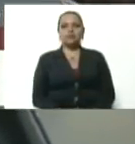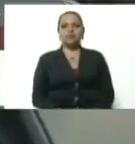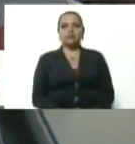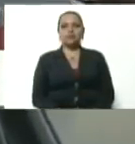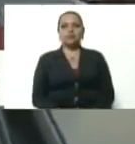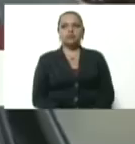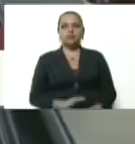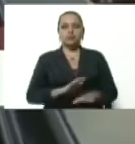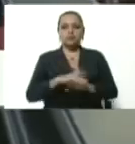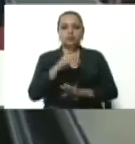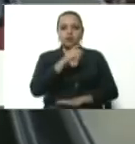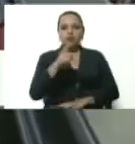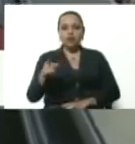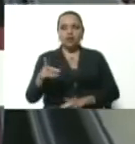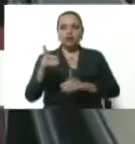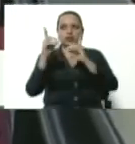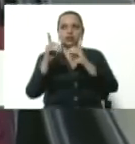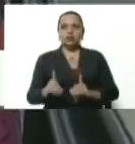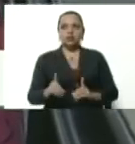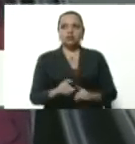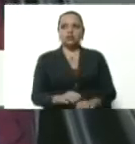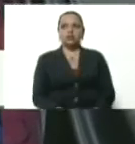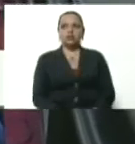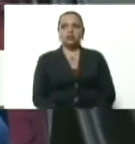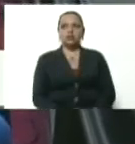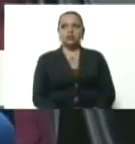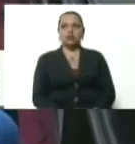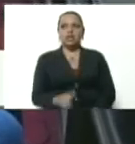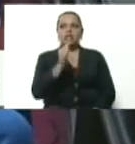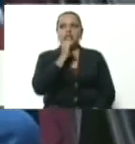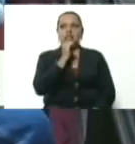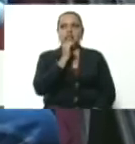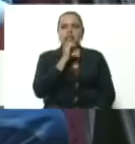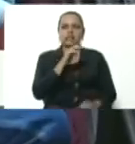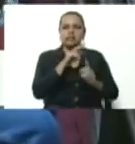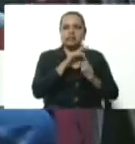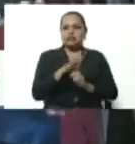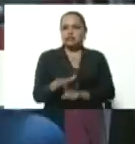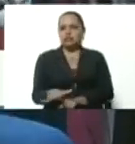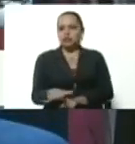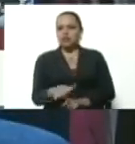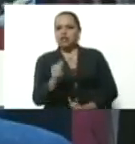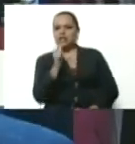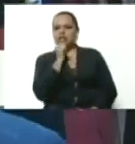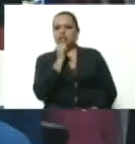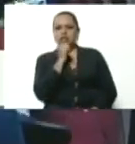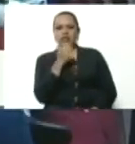Porque ellos son los que definen quién es dictador y quién es